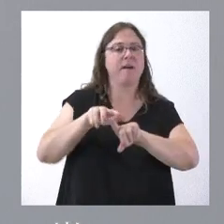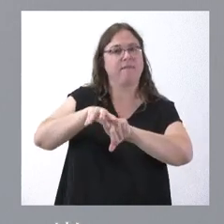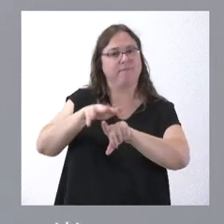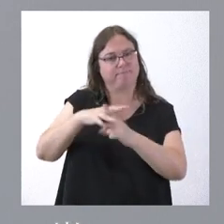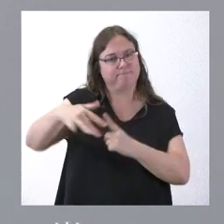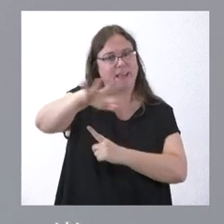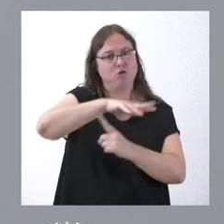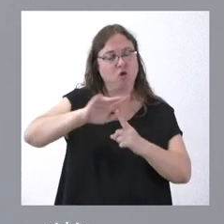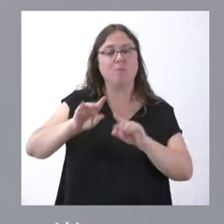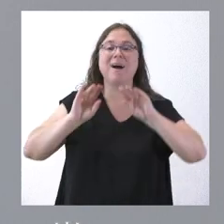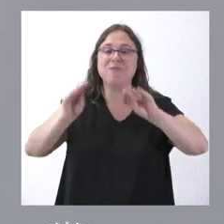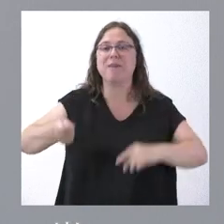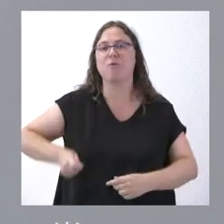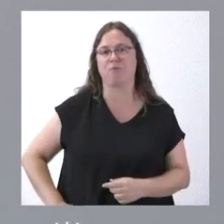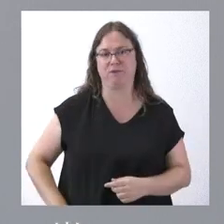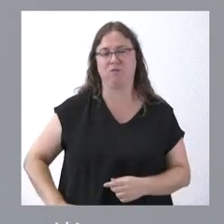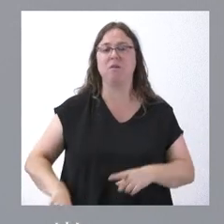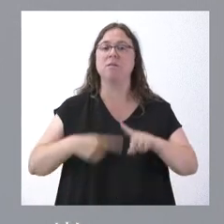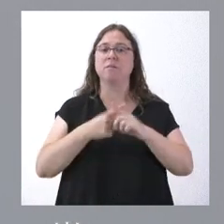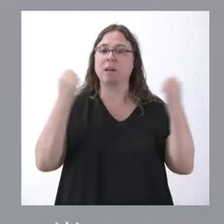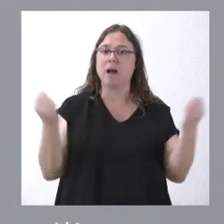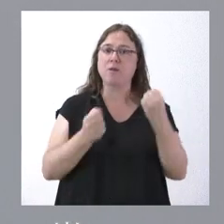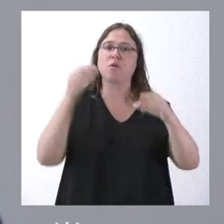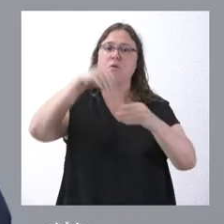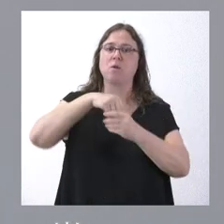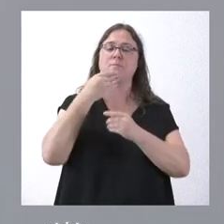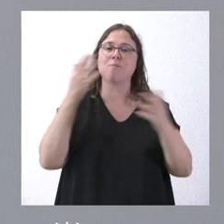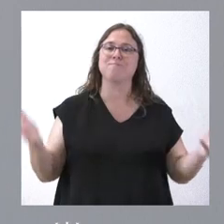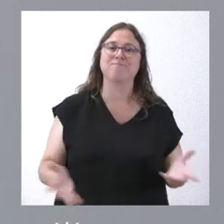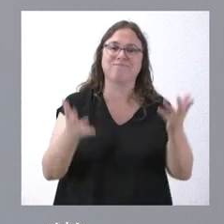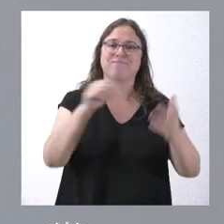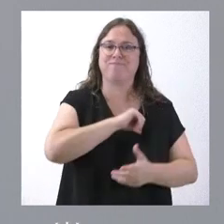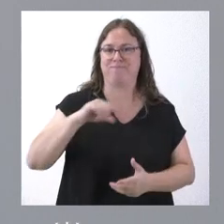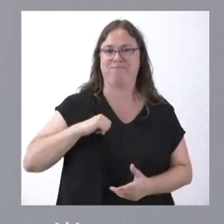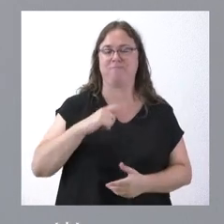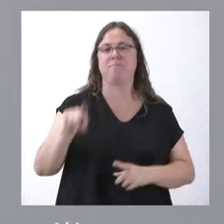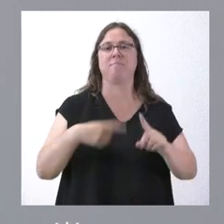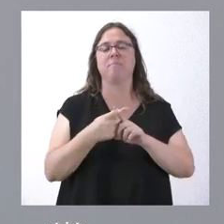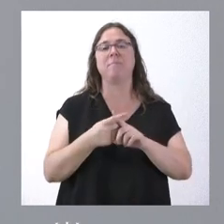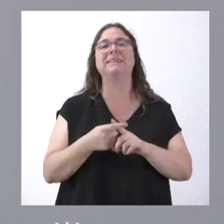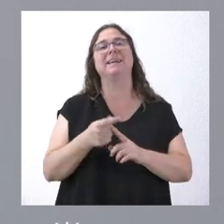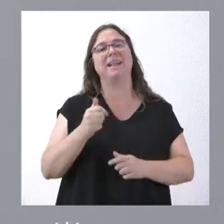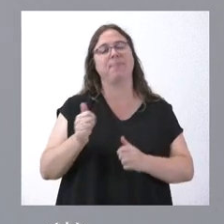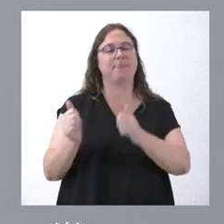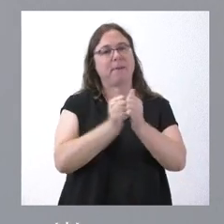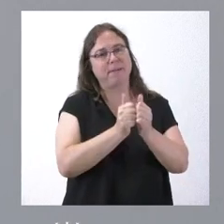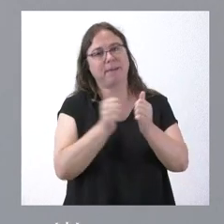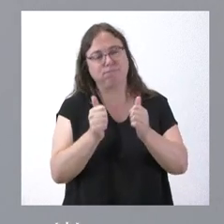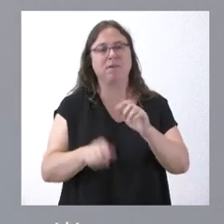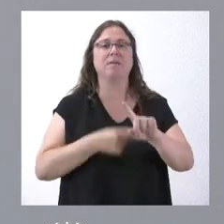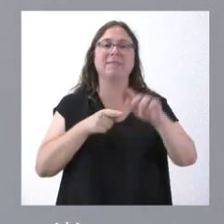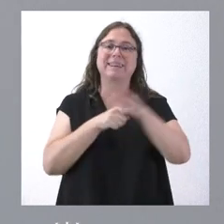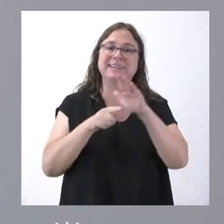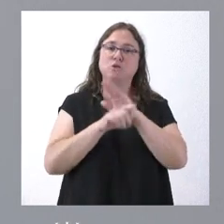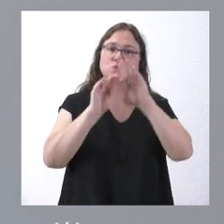de profesionales. Estas actuaciones incluyen la promoción de la autonomía personal y la prevención de la dependencia, la propia gestión de los